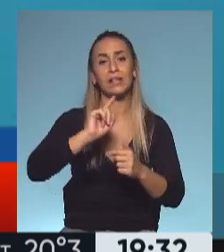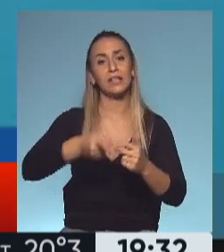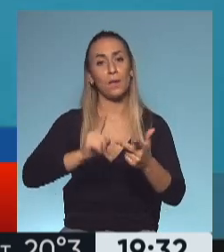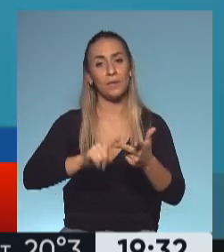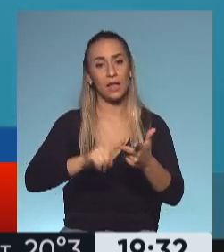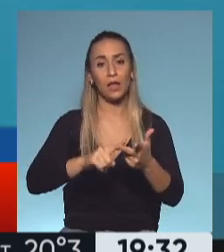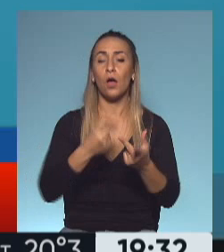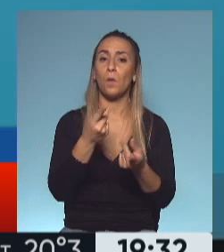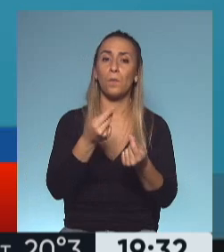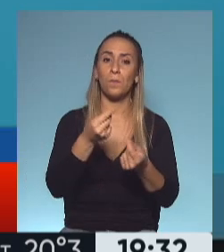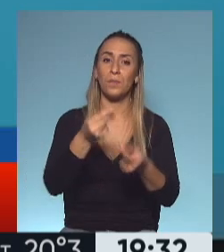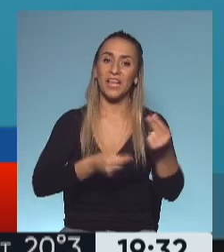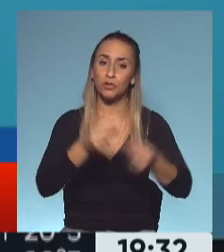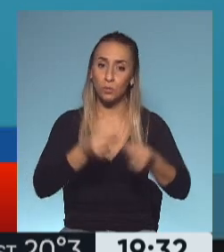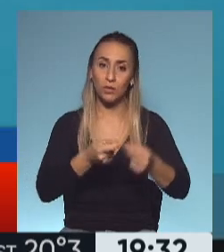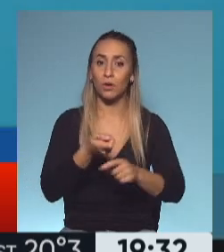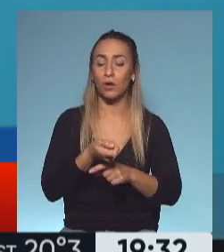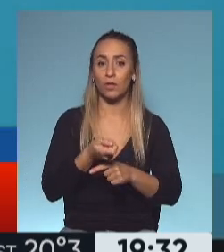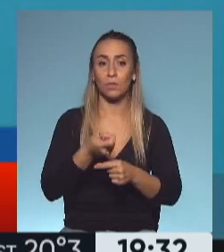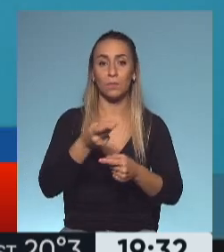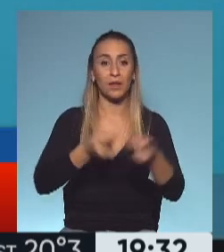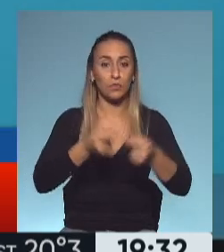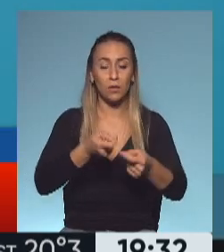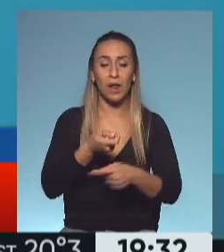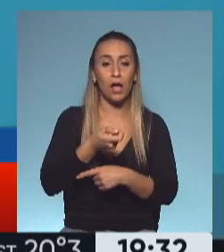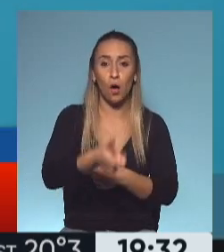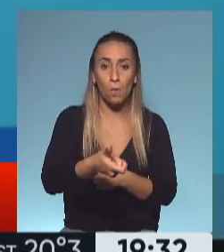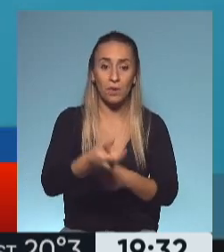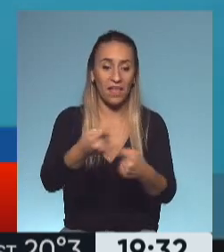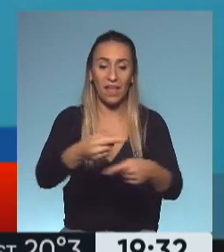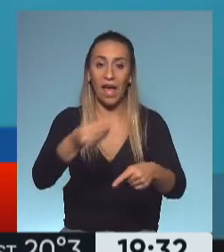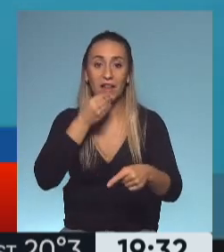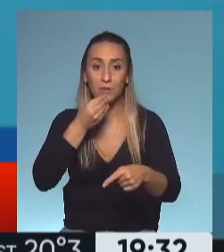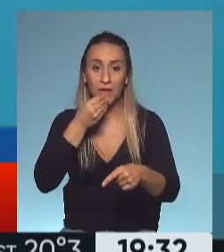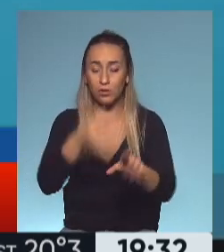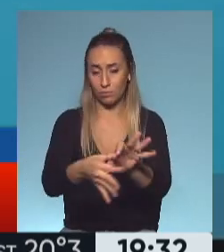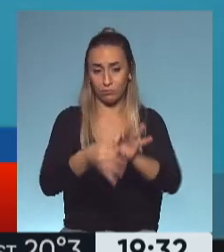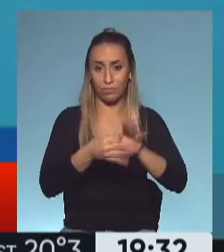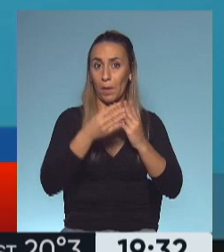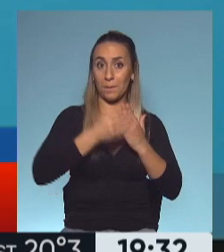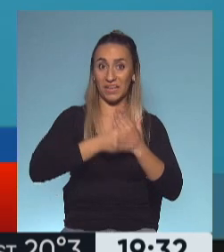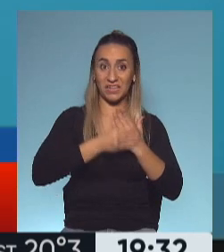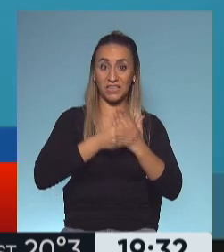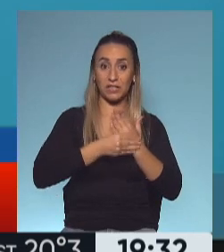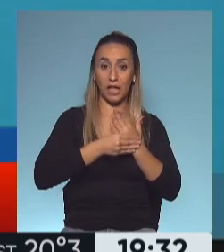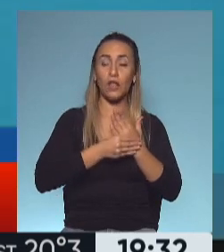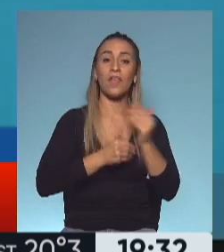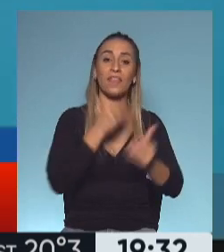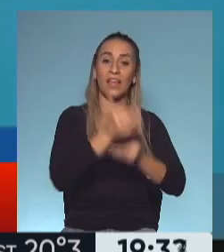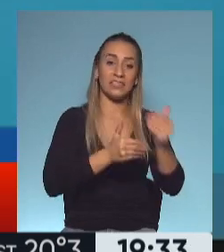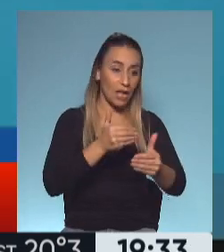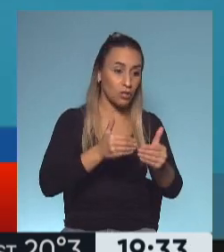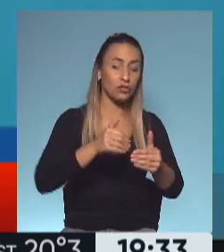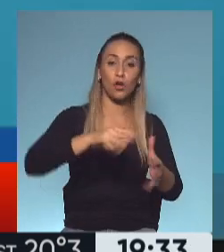el presupuesto para la compra directa de alimentos vinculados a nuestro Ministerio de Desarrollo de la Comunidad